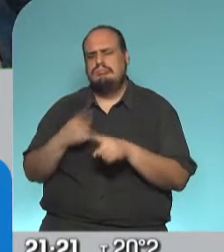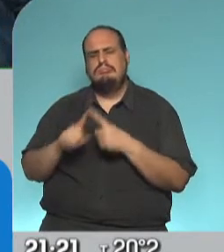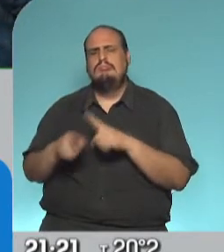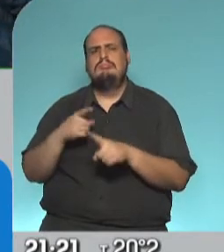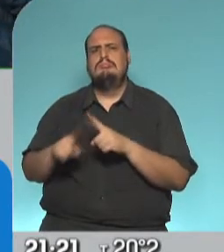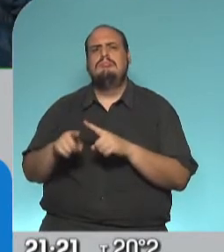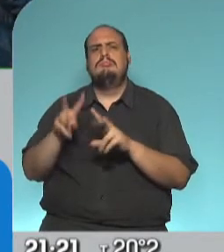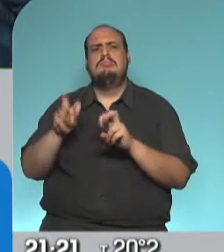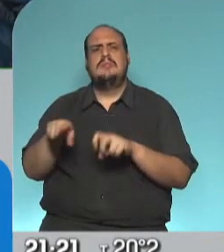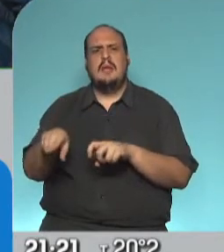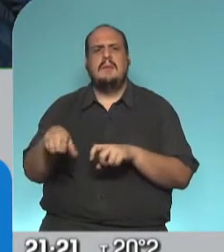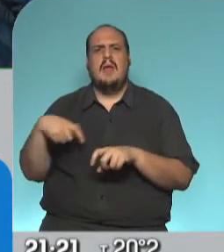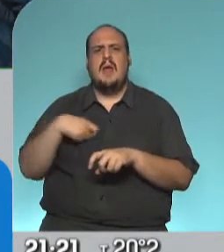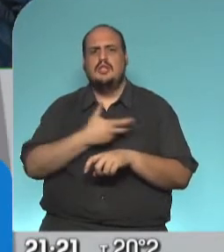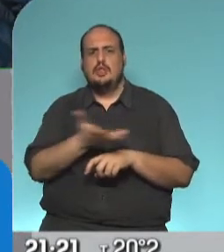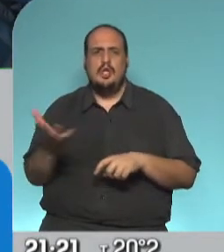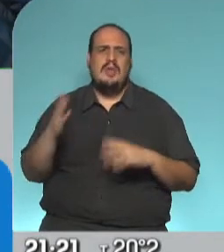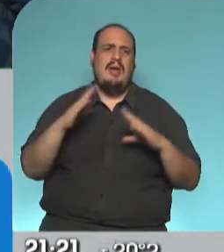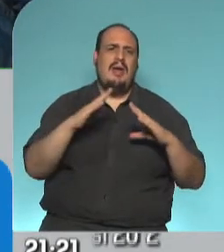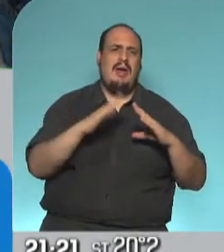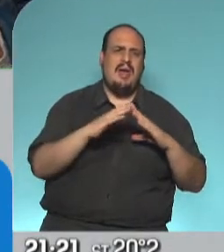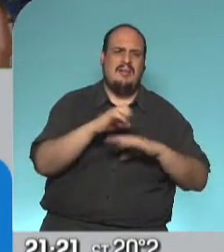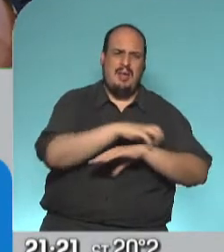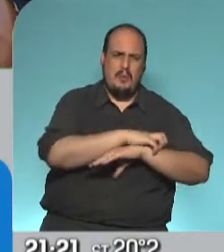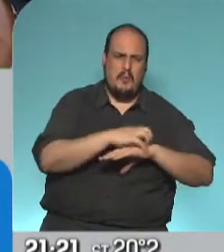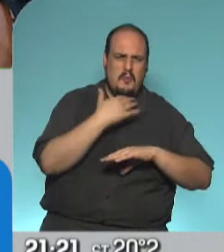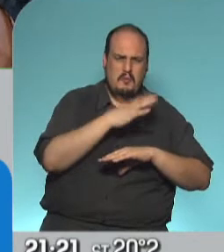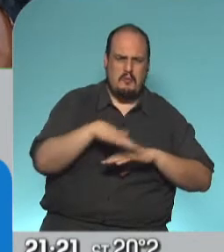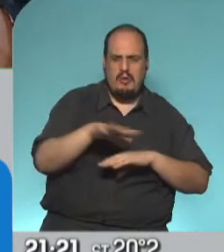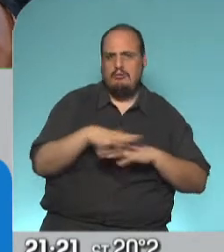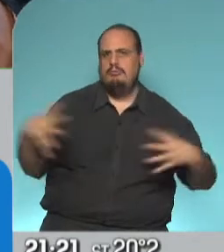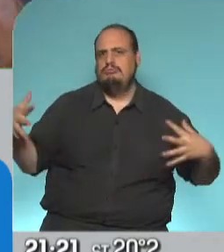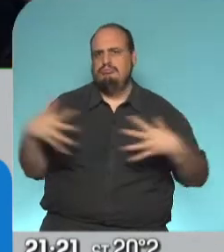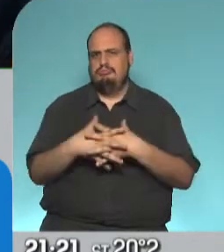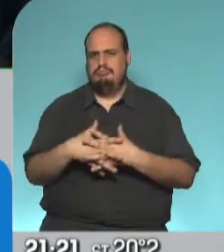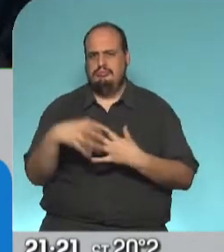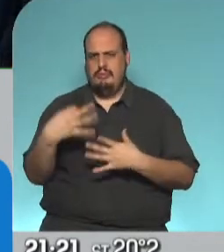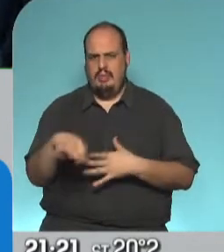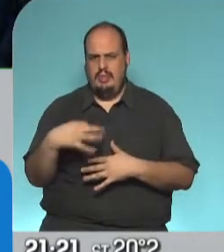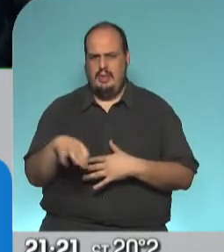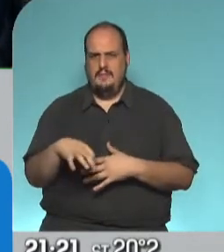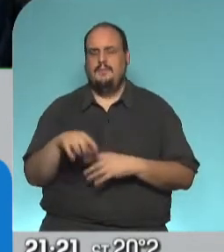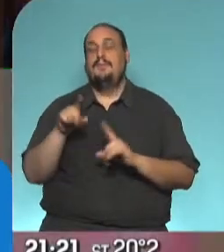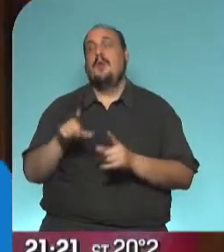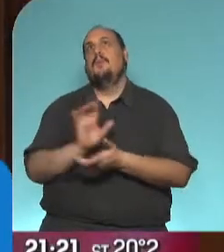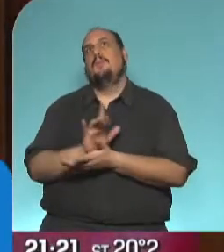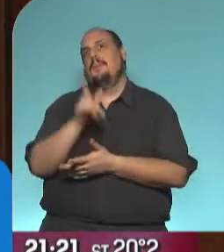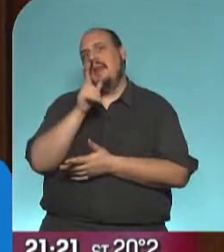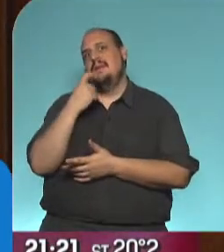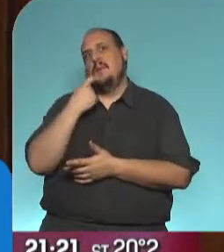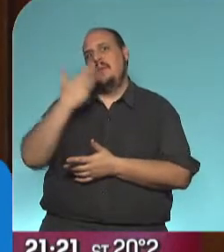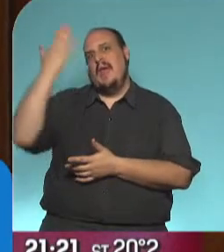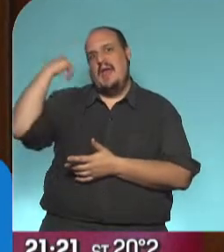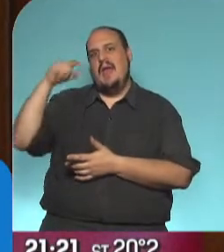tiene que ver la integración sociourbana de los barrios populares y cumpliendo aquella vieja, hoy vieja parece, ¿no? Pero aquel